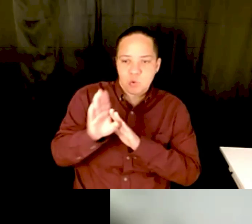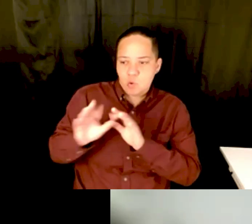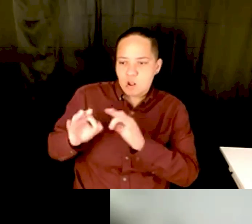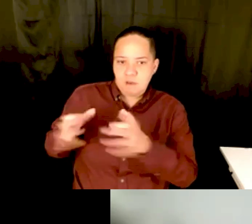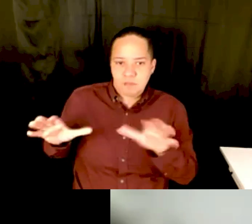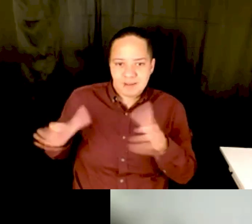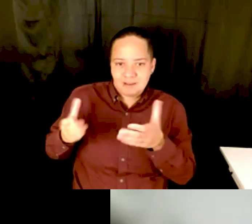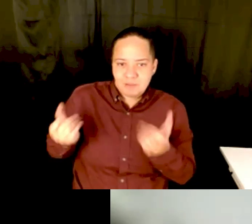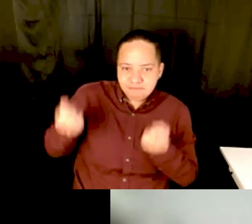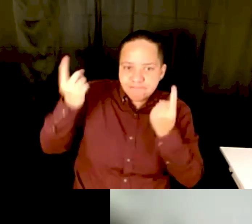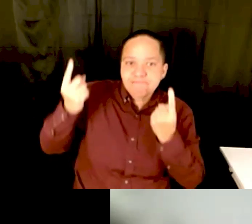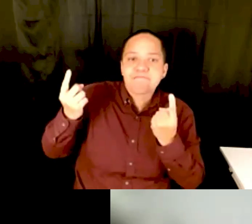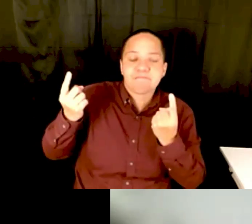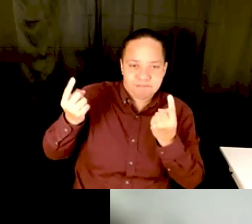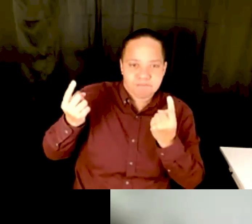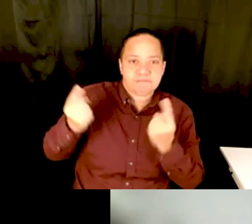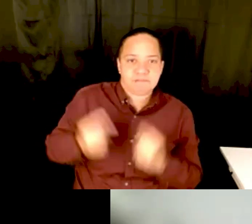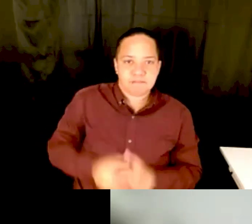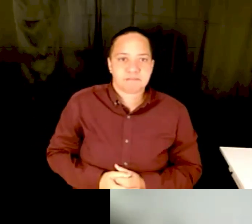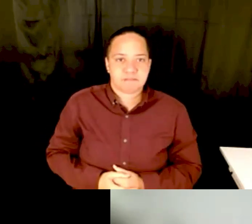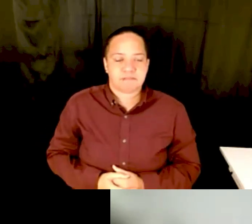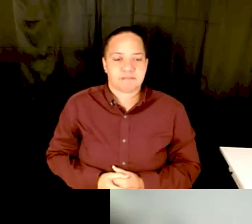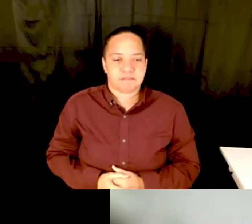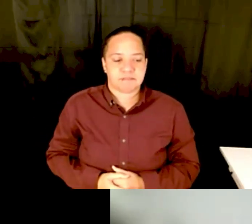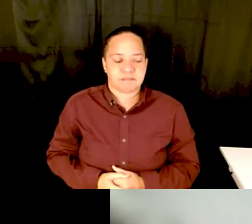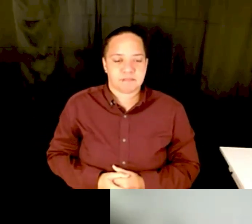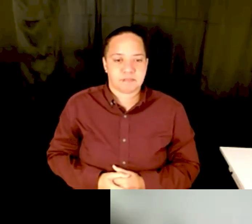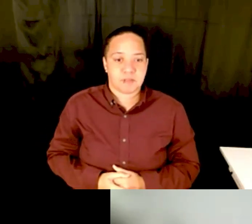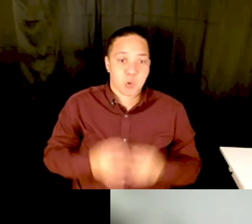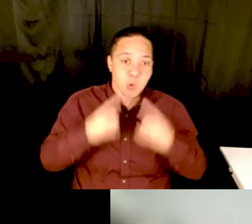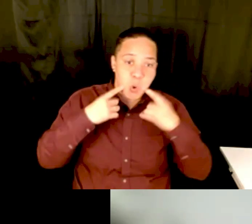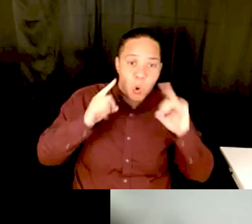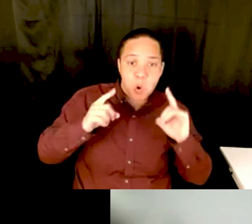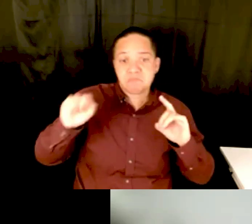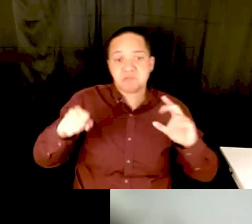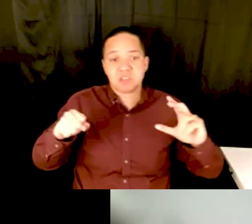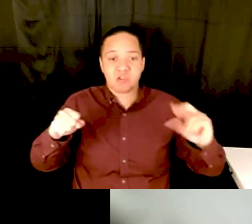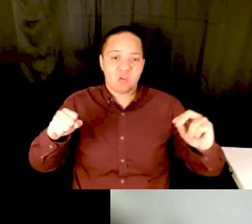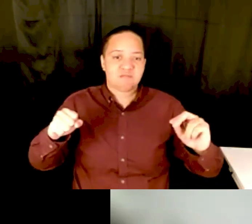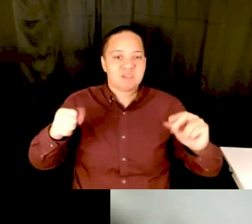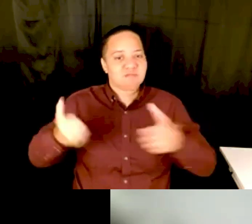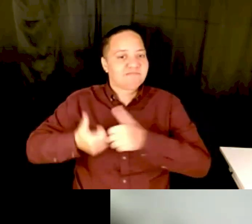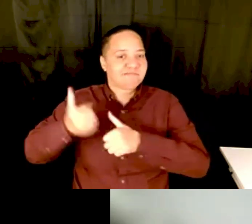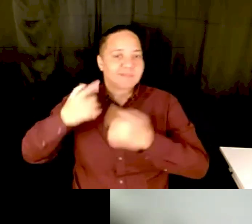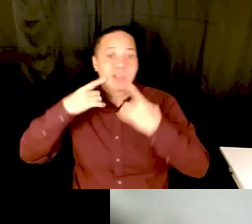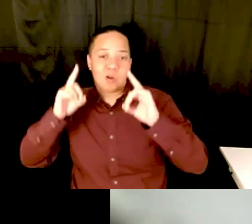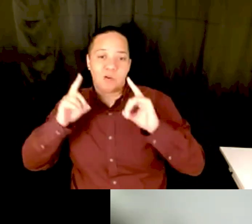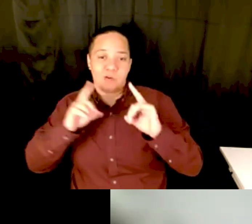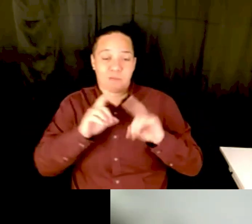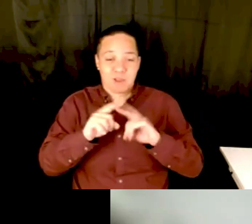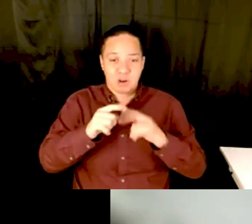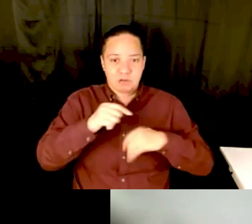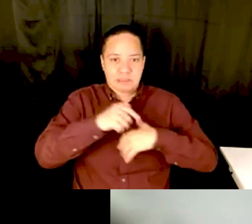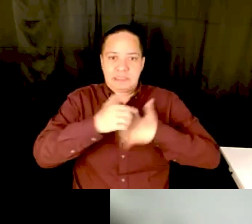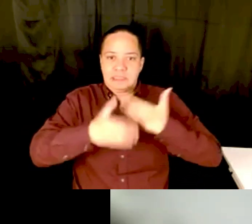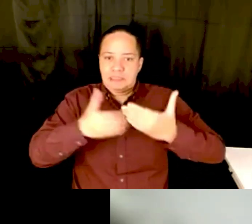esa empatía. Y se logra o no se logra, la mayoría de las veces se logra, pero a veces toma tiempo, más tiempo del